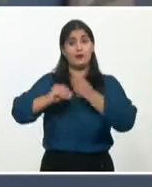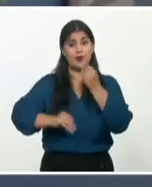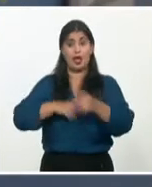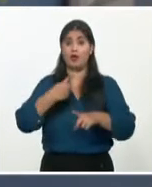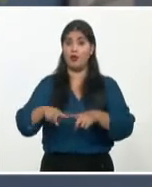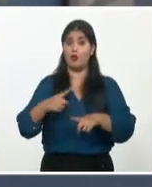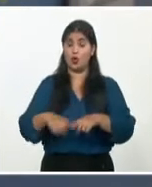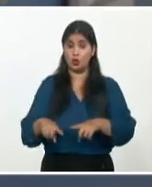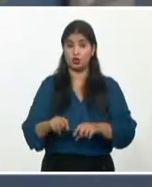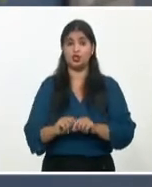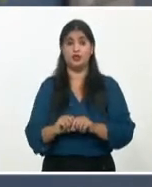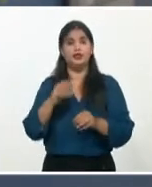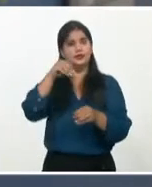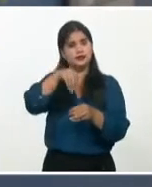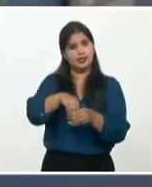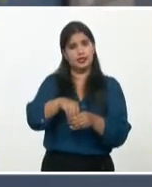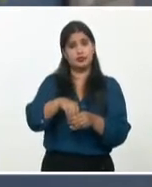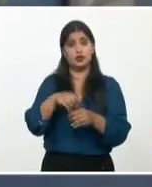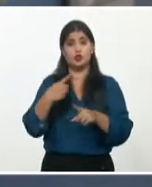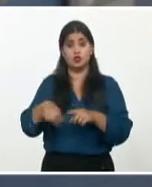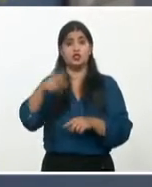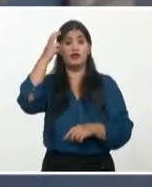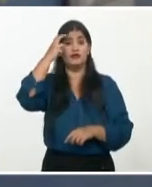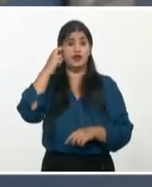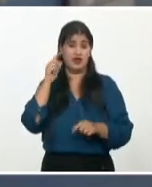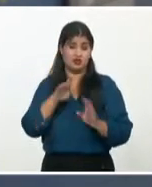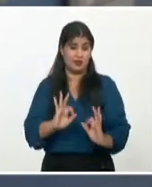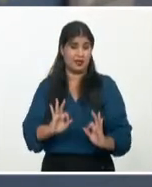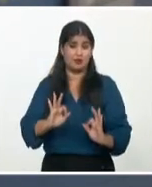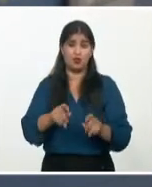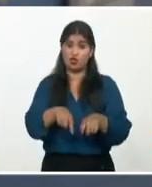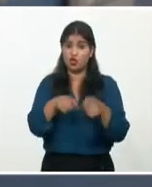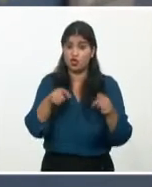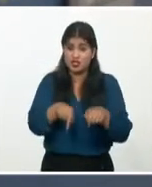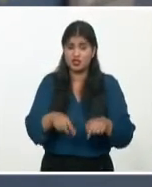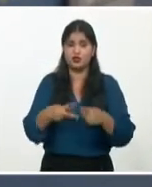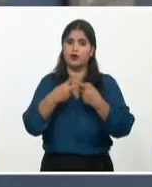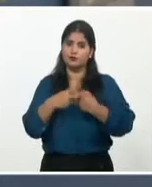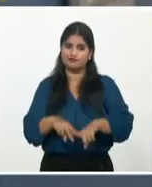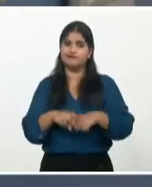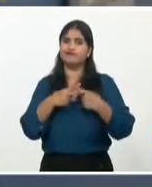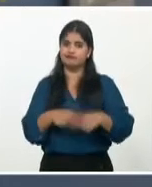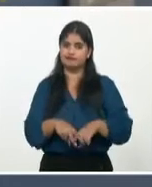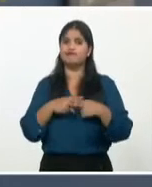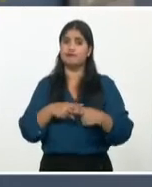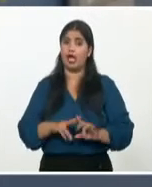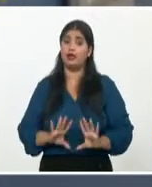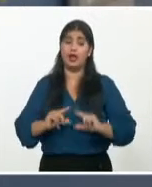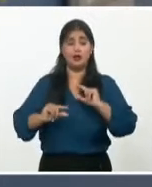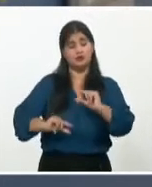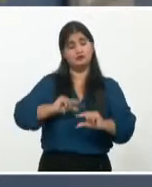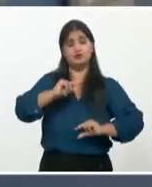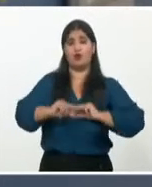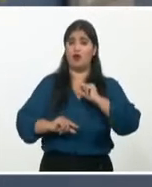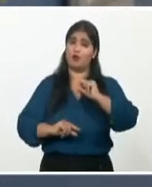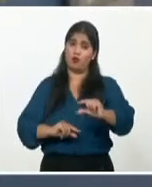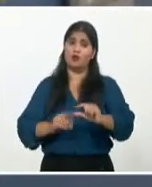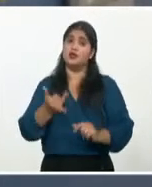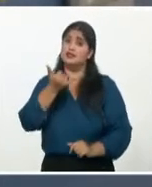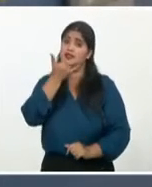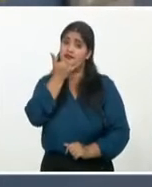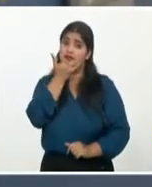modelo de chucho por uno más eficiente, más robusto, que se afecta menos con el